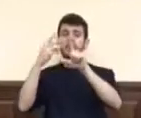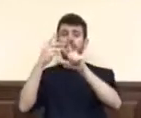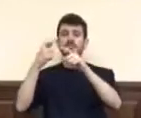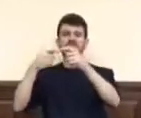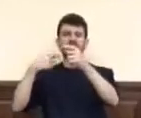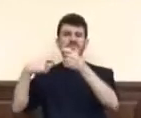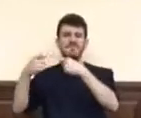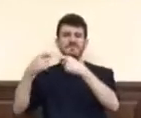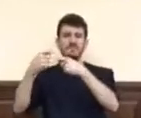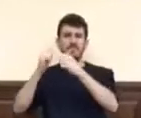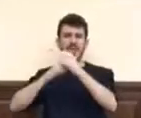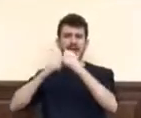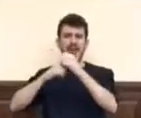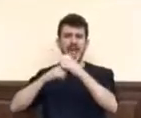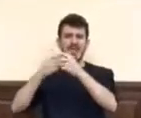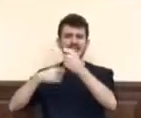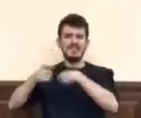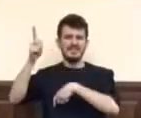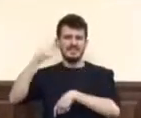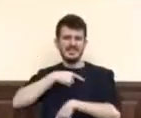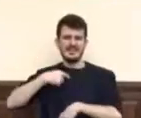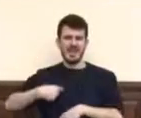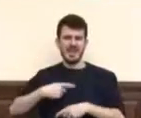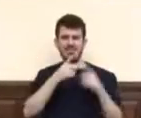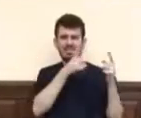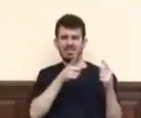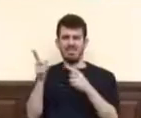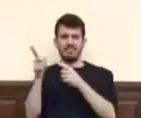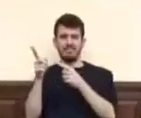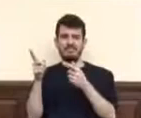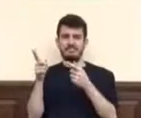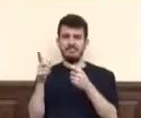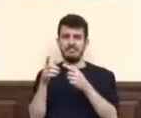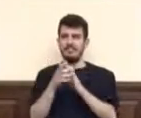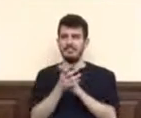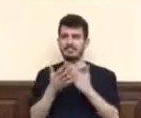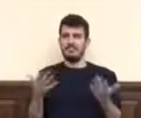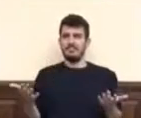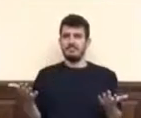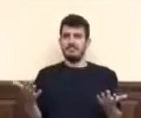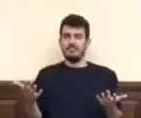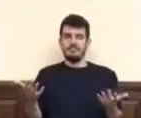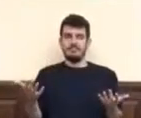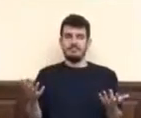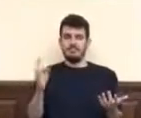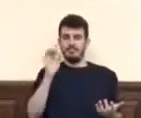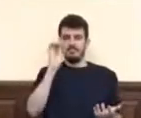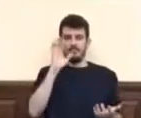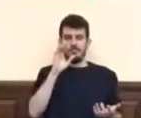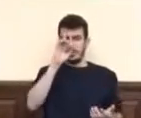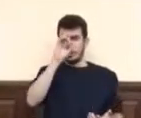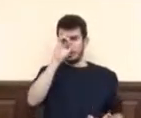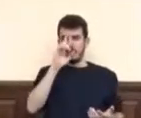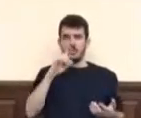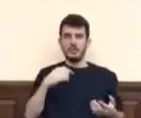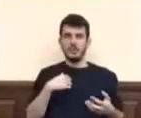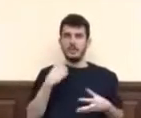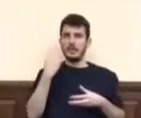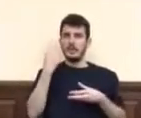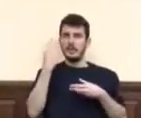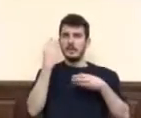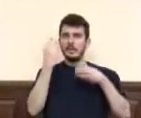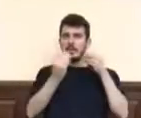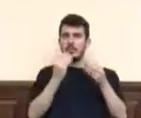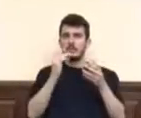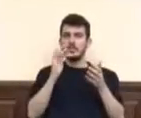China. Entonces, bueno, pues no sé. Yo creo que lo mejor sería continuar con